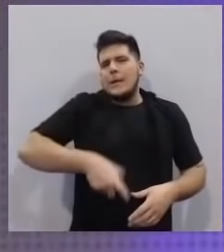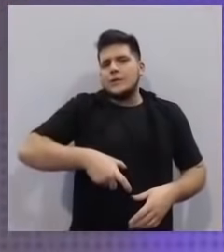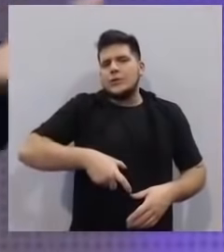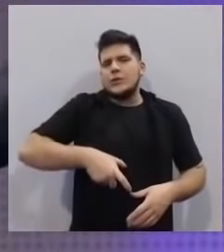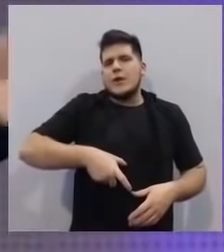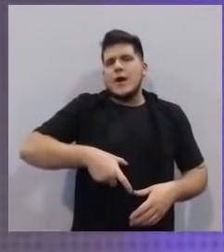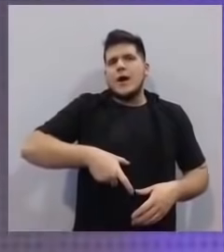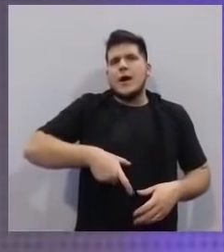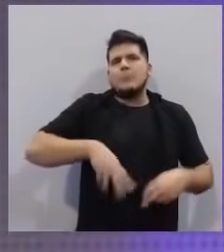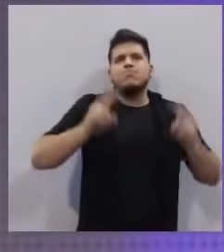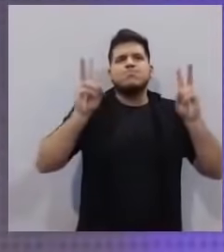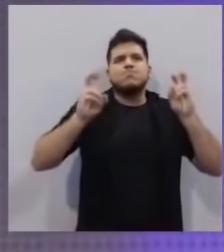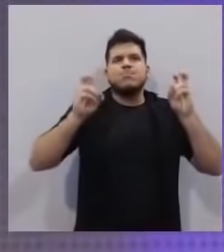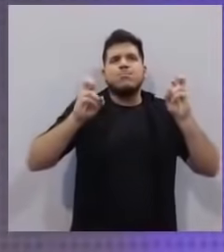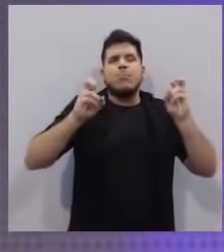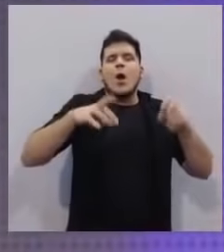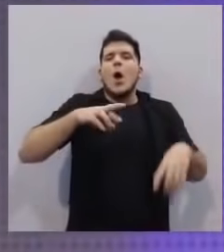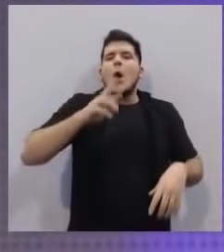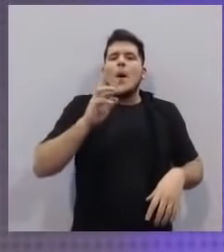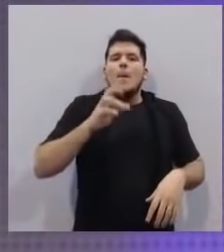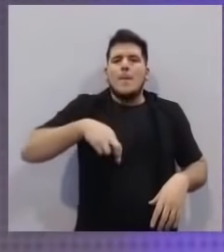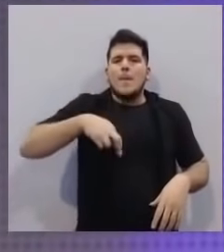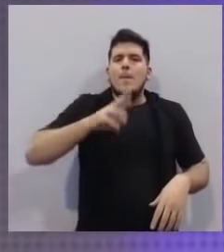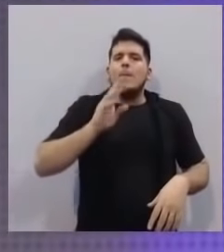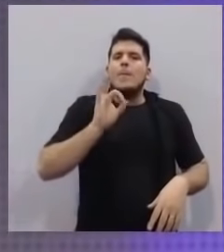en mañana no tener nada es un pródigo